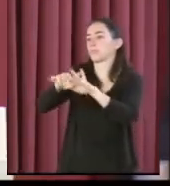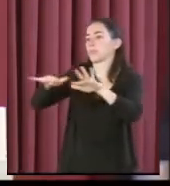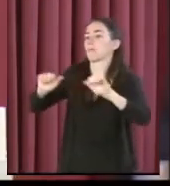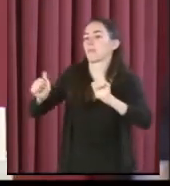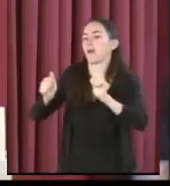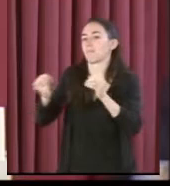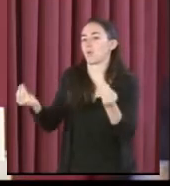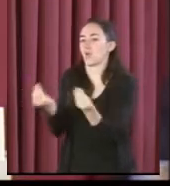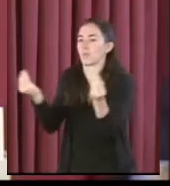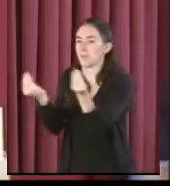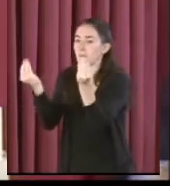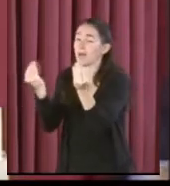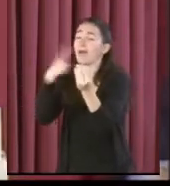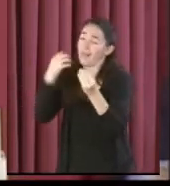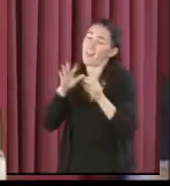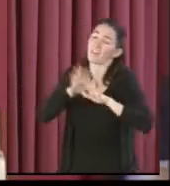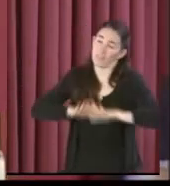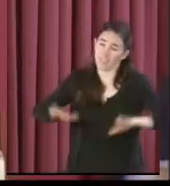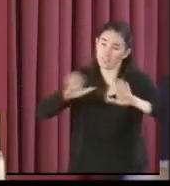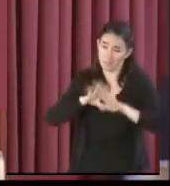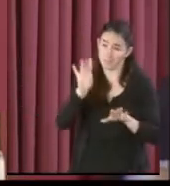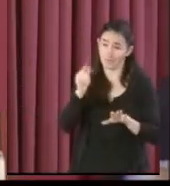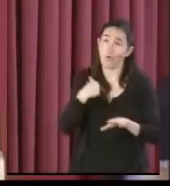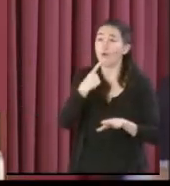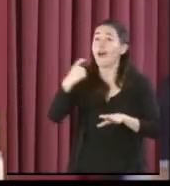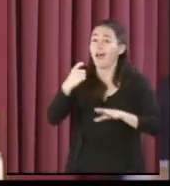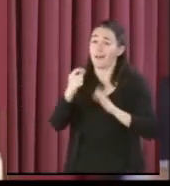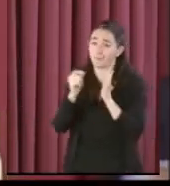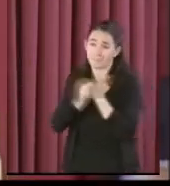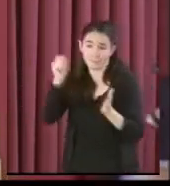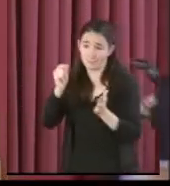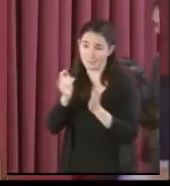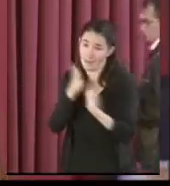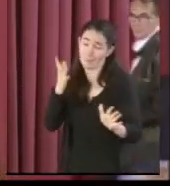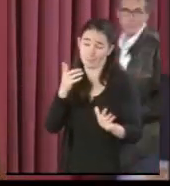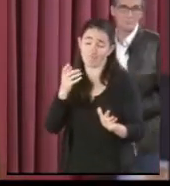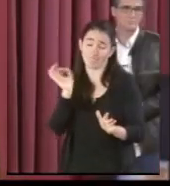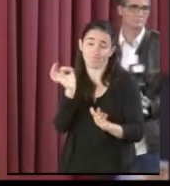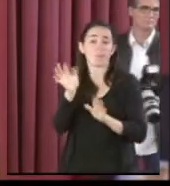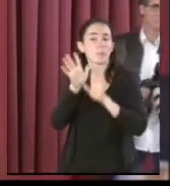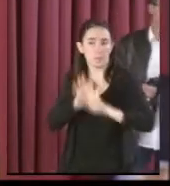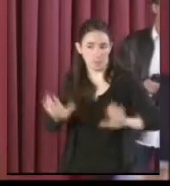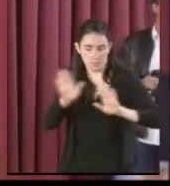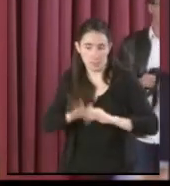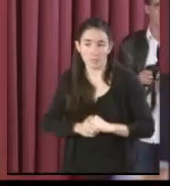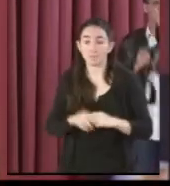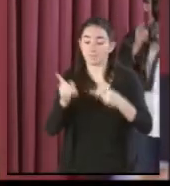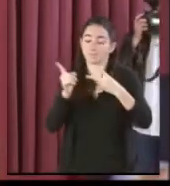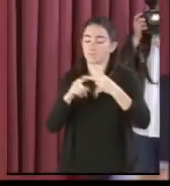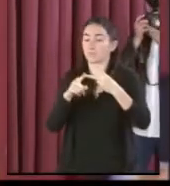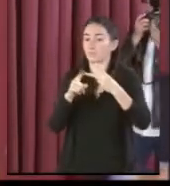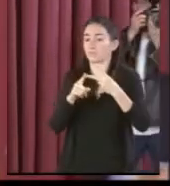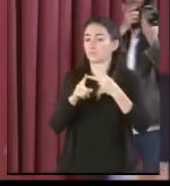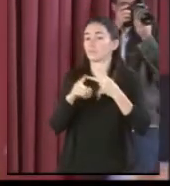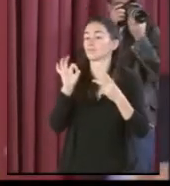despacio de lo que nos gustaría a todos y lo que necesita el conjunto de la sociedad. El segundo, una distribución muy